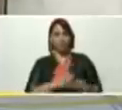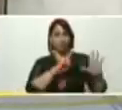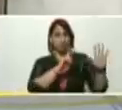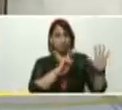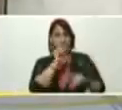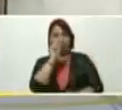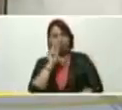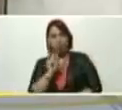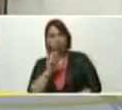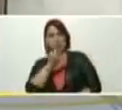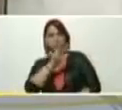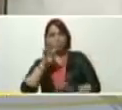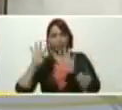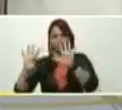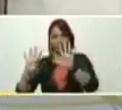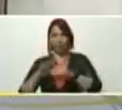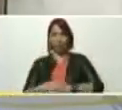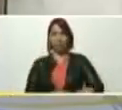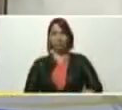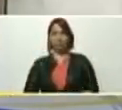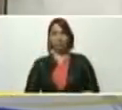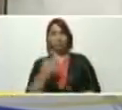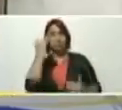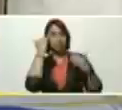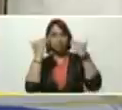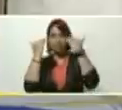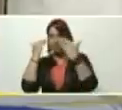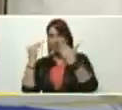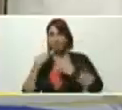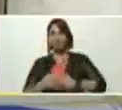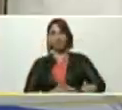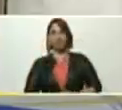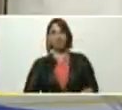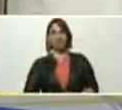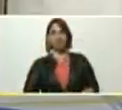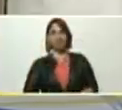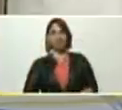7:39. Mi saludo